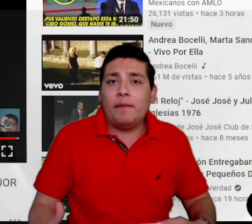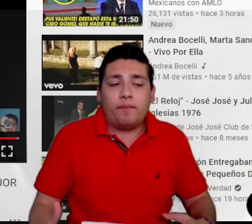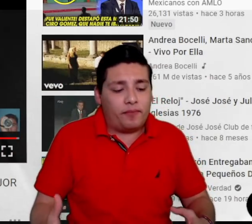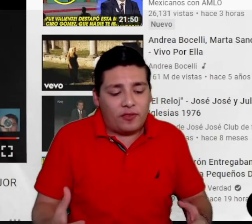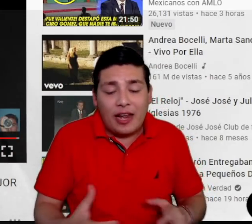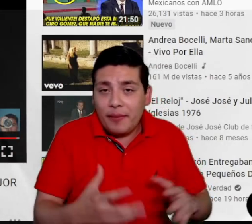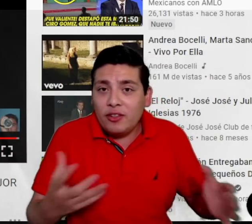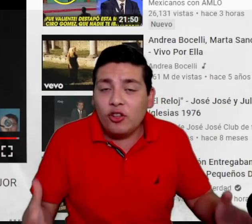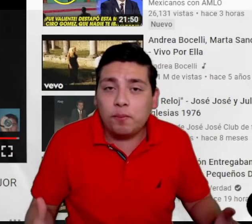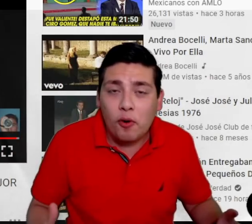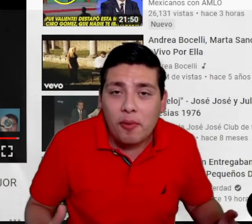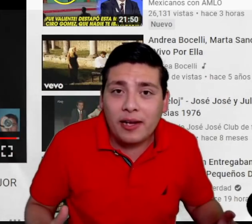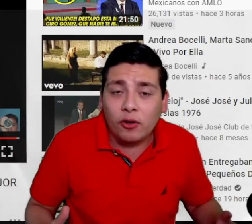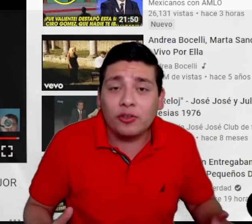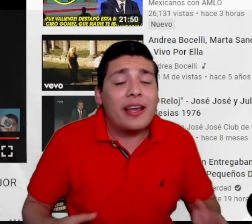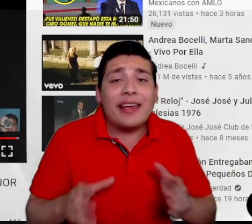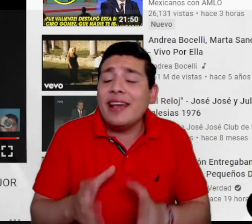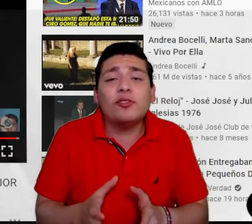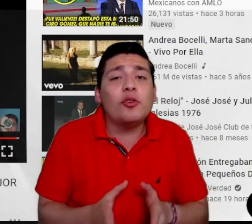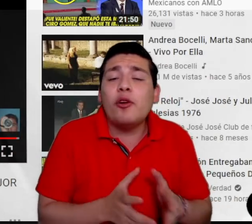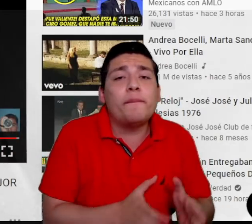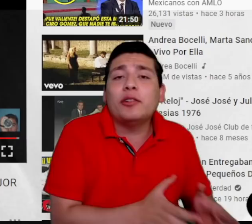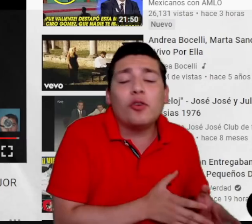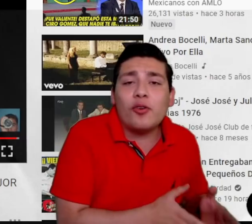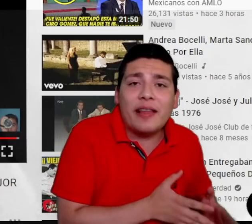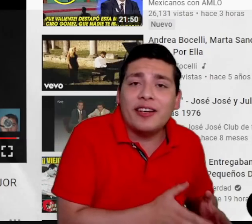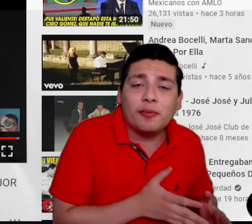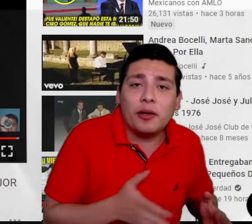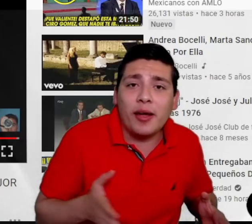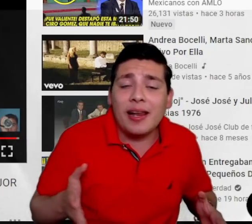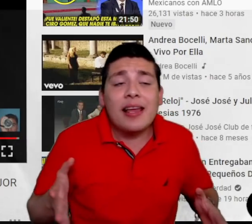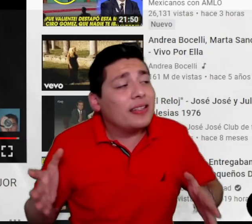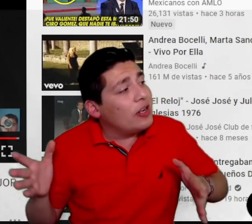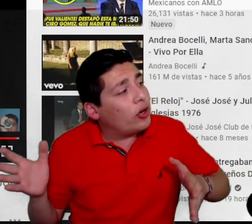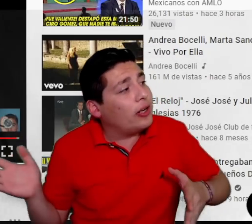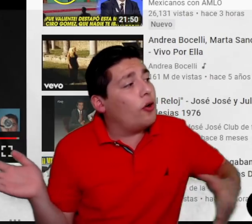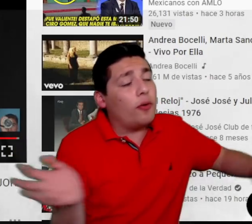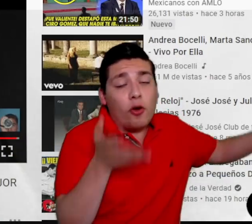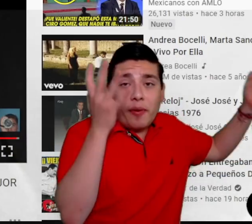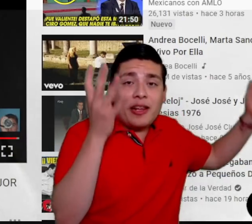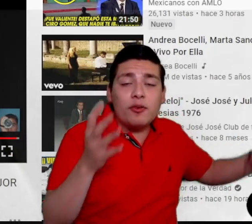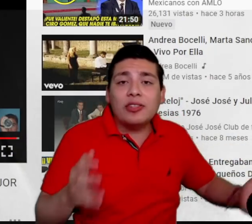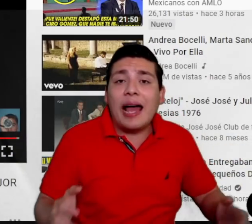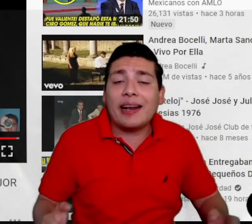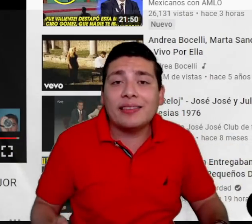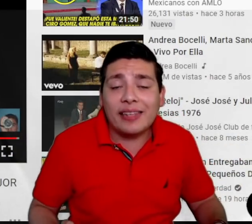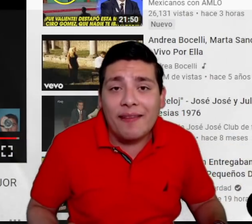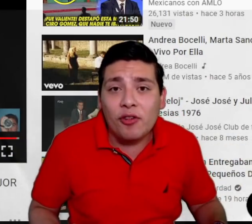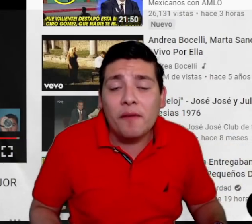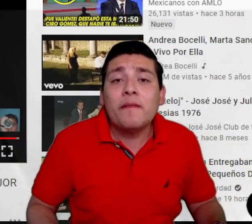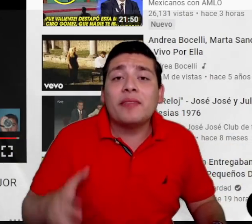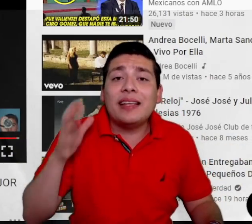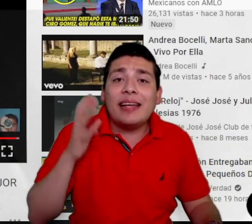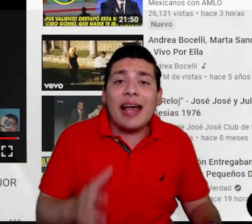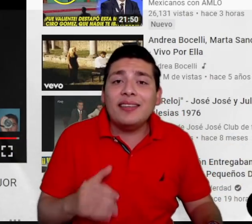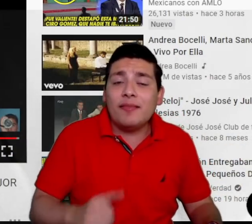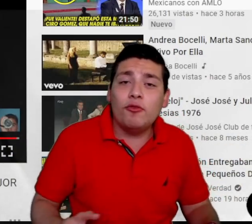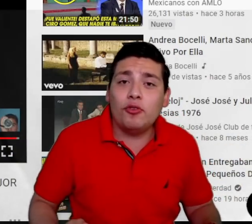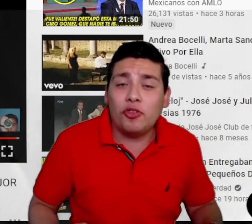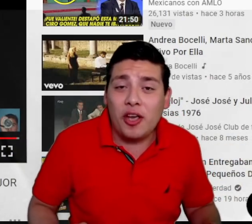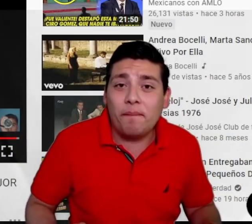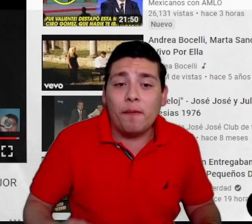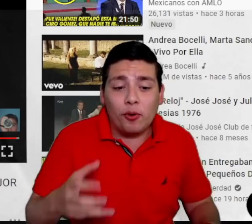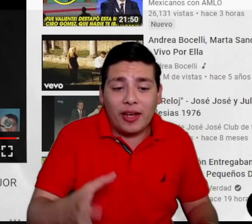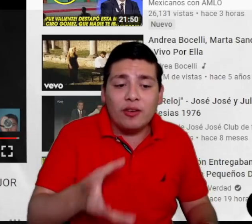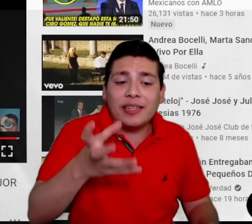servicios públicos. Y esto no empezó con Andrés Manuel, sino que lo venimos arrastrando desde hace